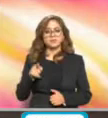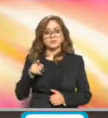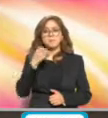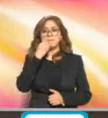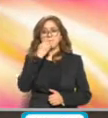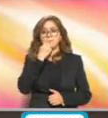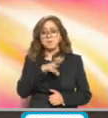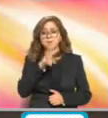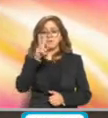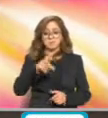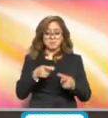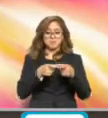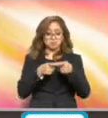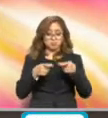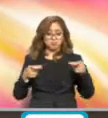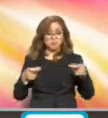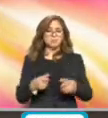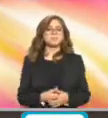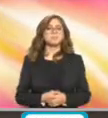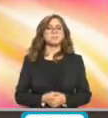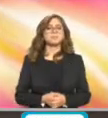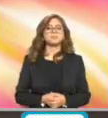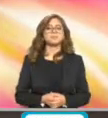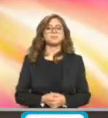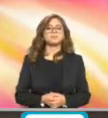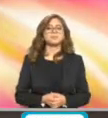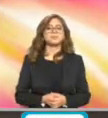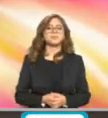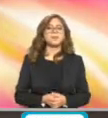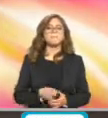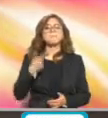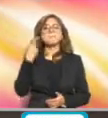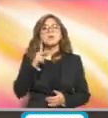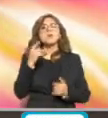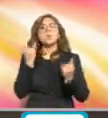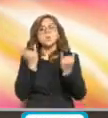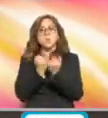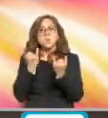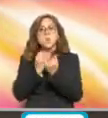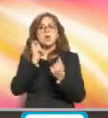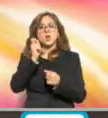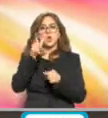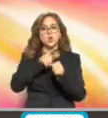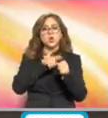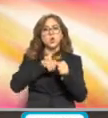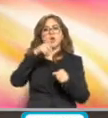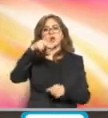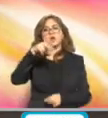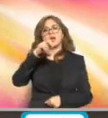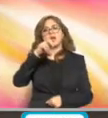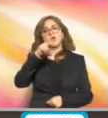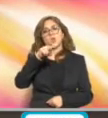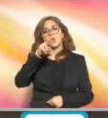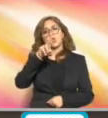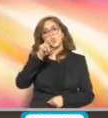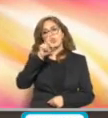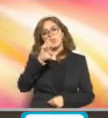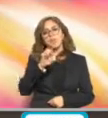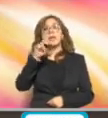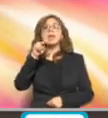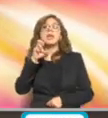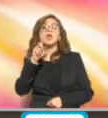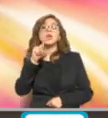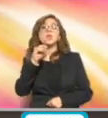Muy Exacto. bonita. Los tonos Sí, sí, sí. satinados. Pero tenemos justamente unos tonos en nude. neutros, Es ¿no? neutro, o sea, le queda a todo tipo